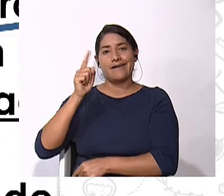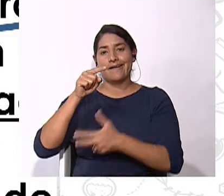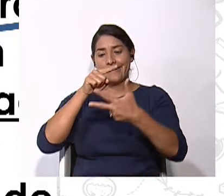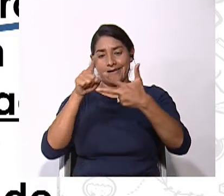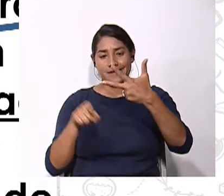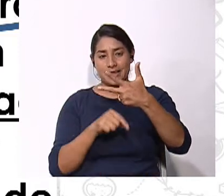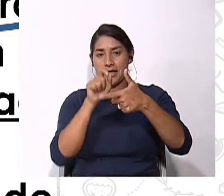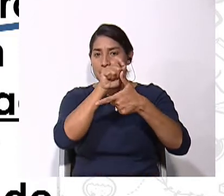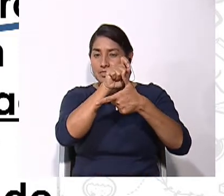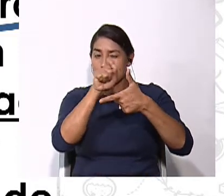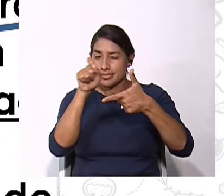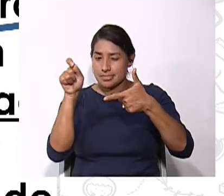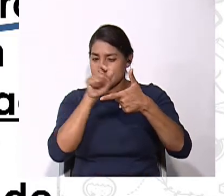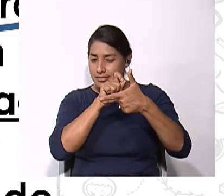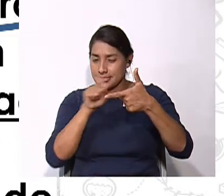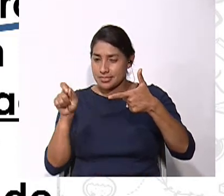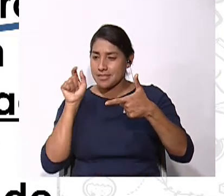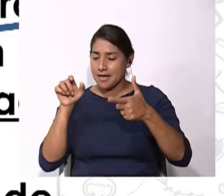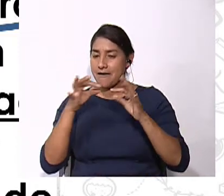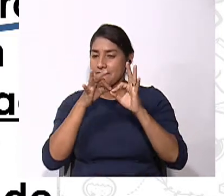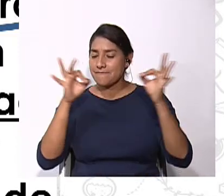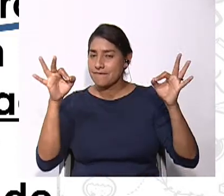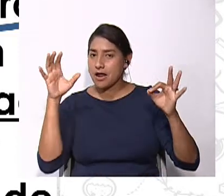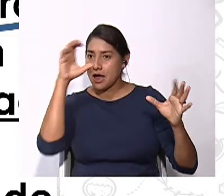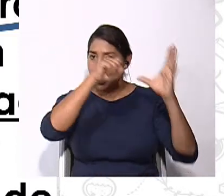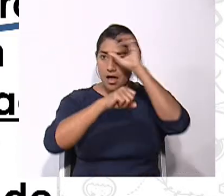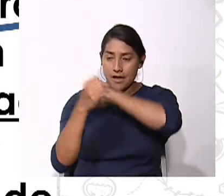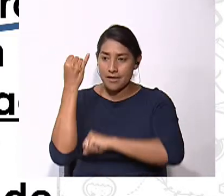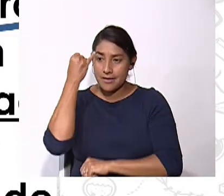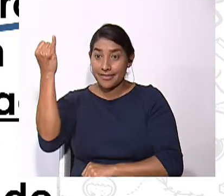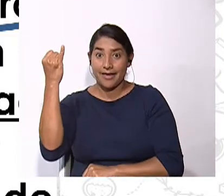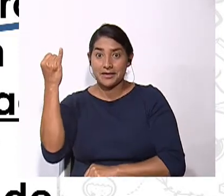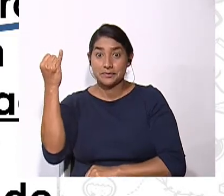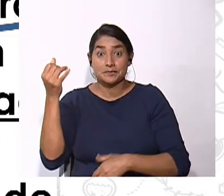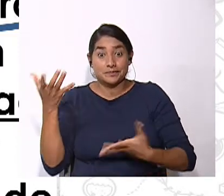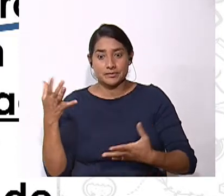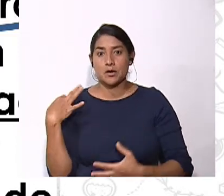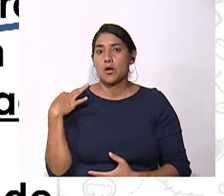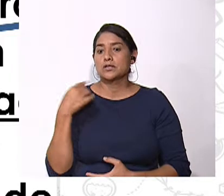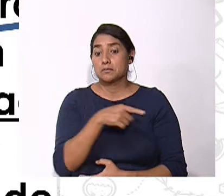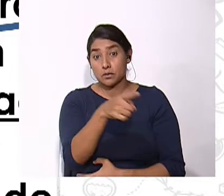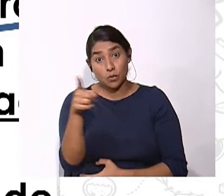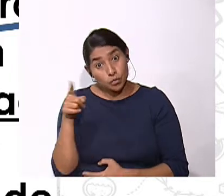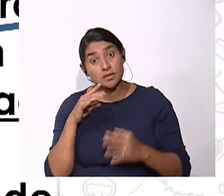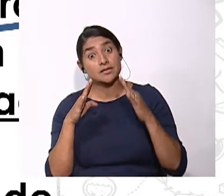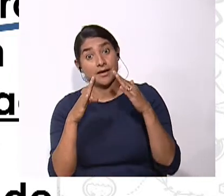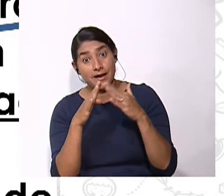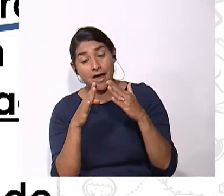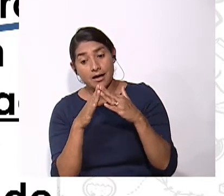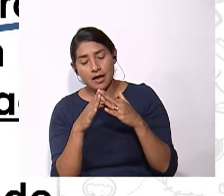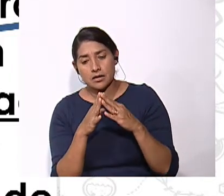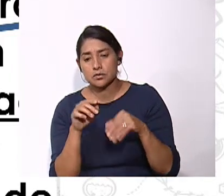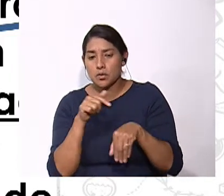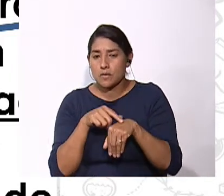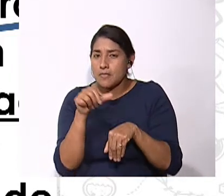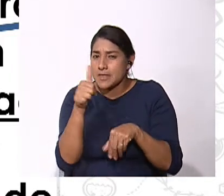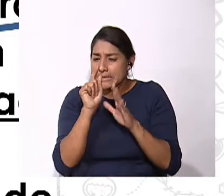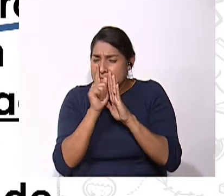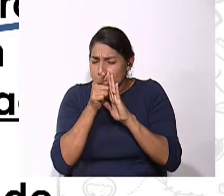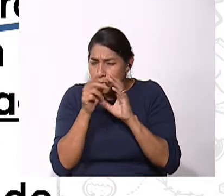Entonces al subrayar estas frases ya me estoy dando una idea. Los invito en la casa a que en unos 10